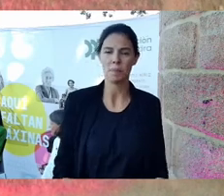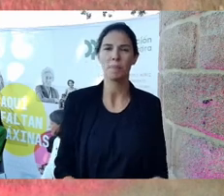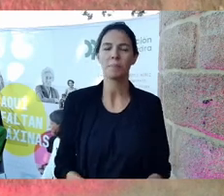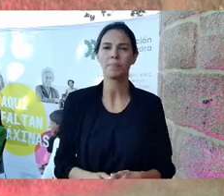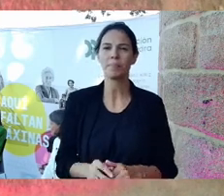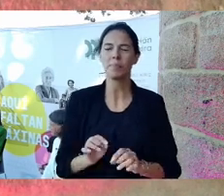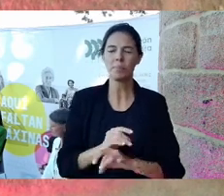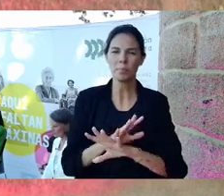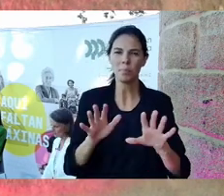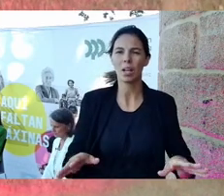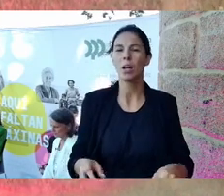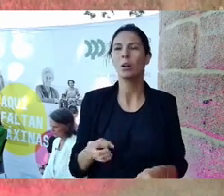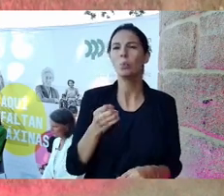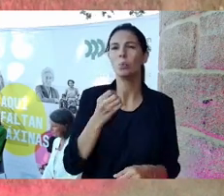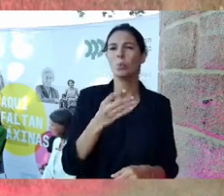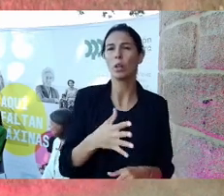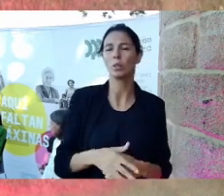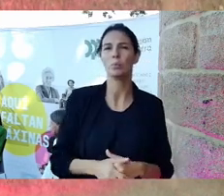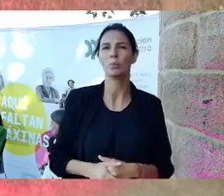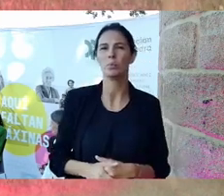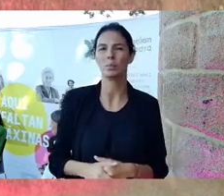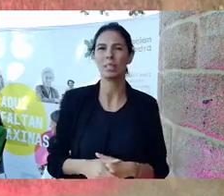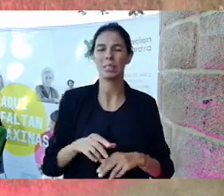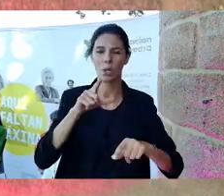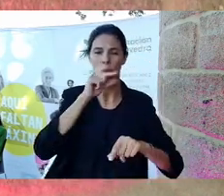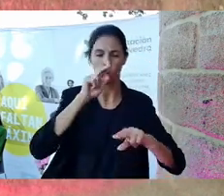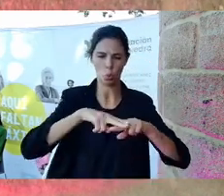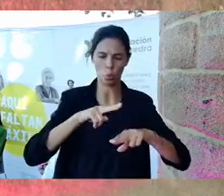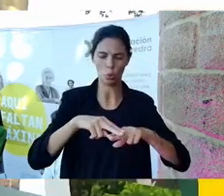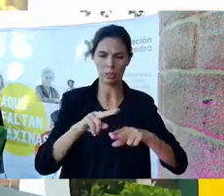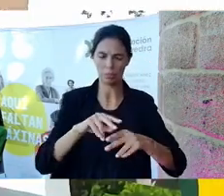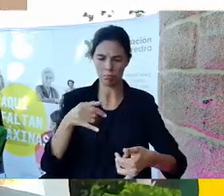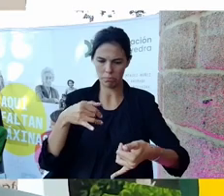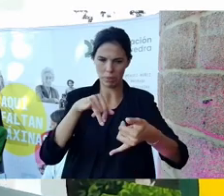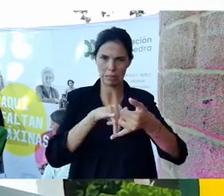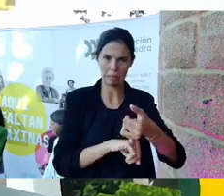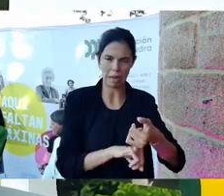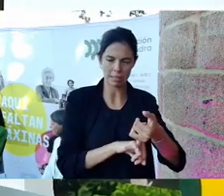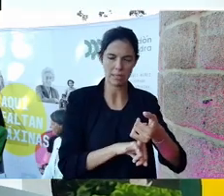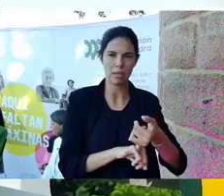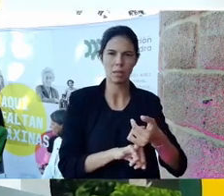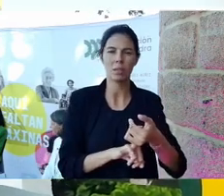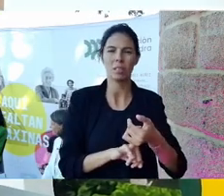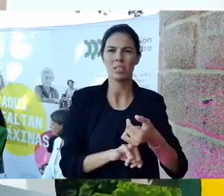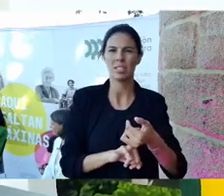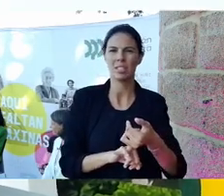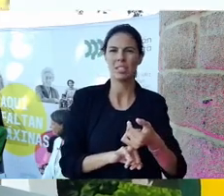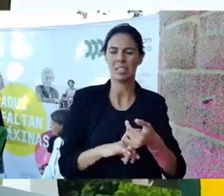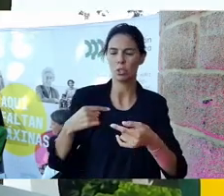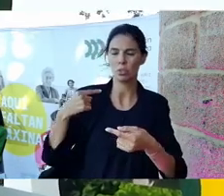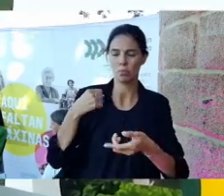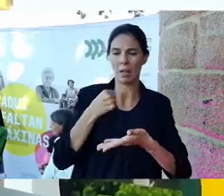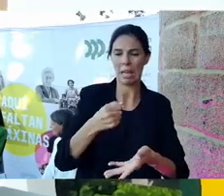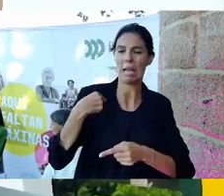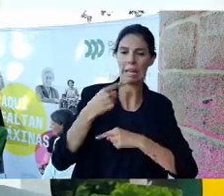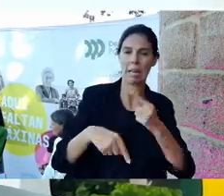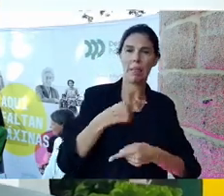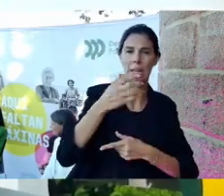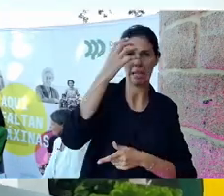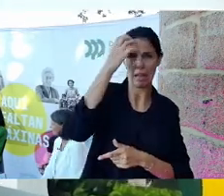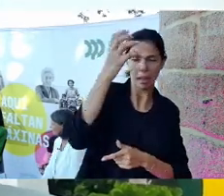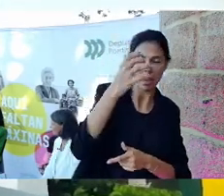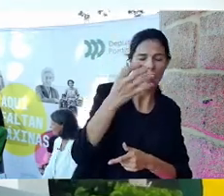consideraba. Totalmente. Bueno, por lo tanto, aquí Urraca casa y pasa, pues, de ser